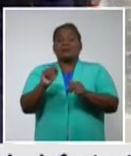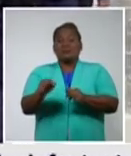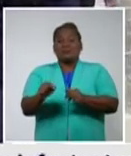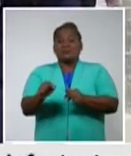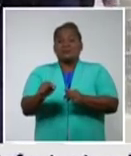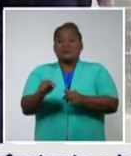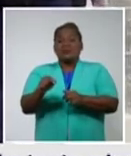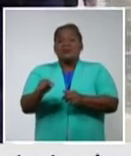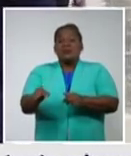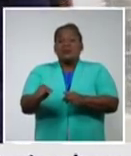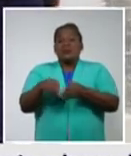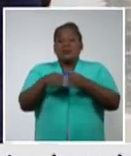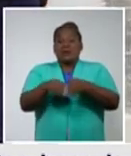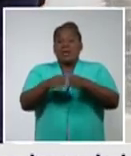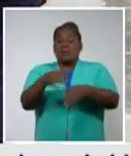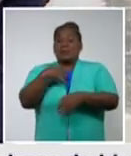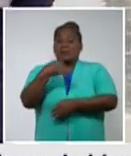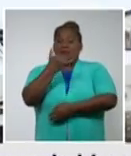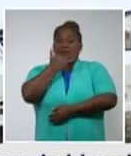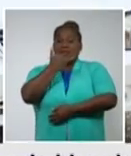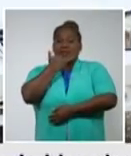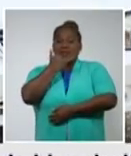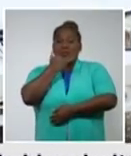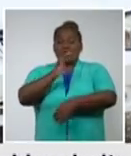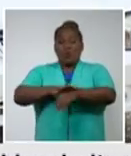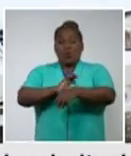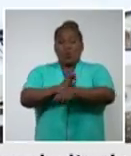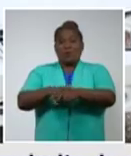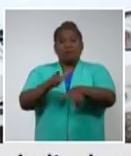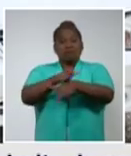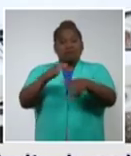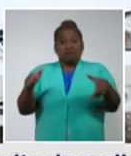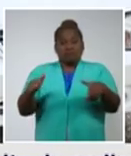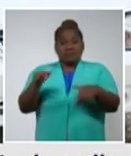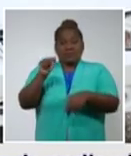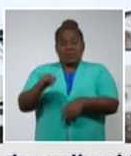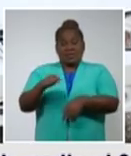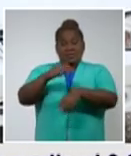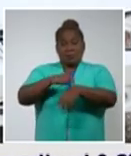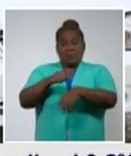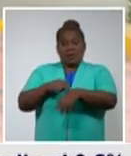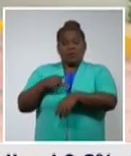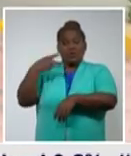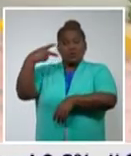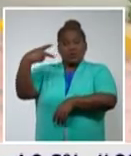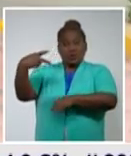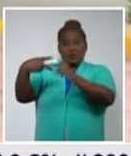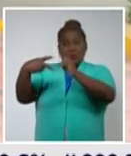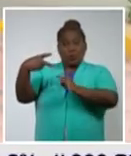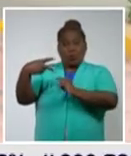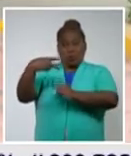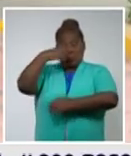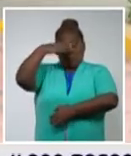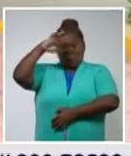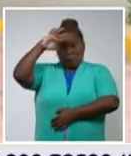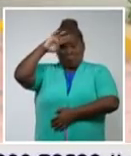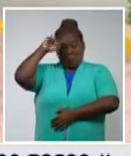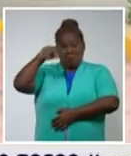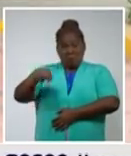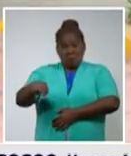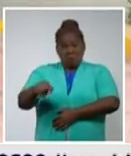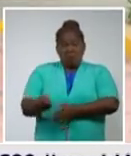registra una alta tasa de incidencia del nuevo coronavirus y se ubica en este momento en el segundo lugar en el país por la cantidad de nuevos casos